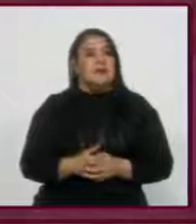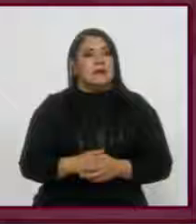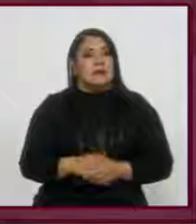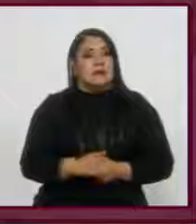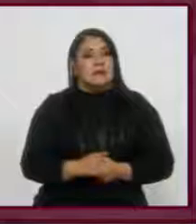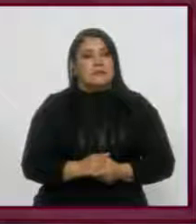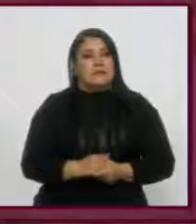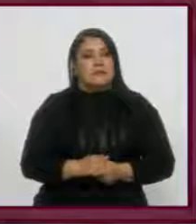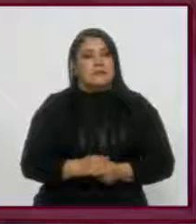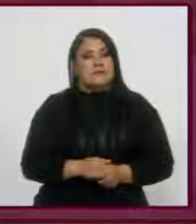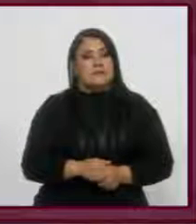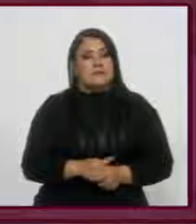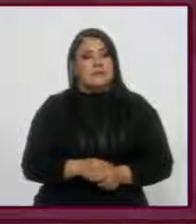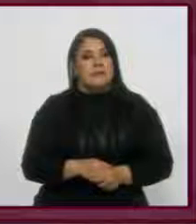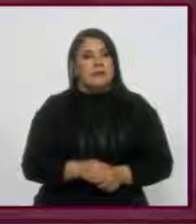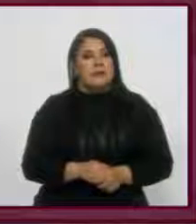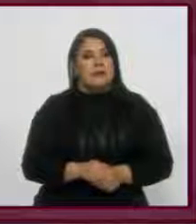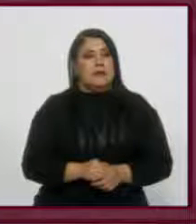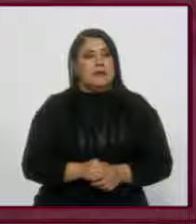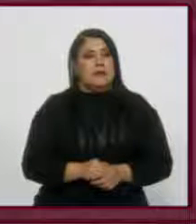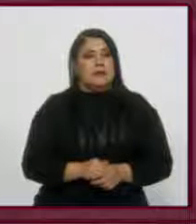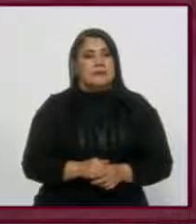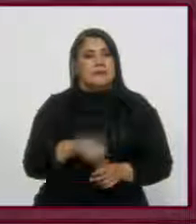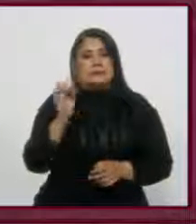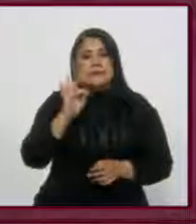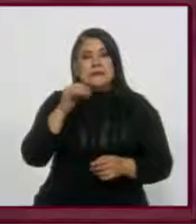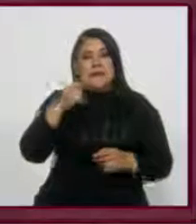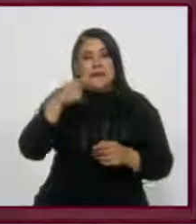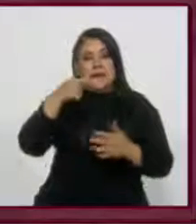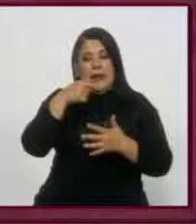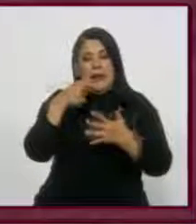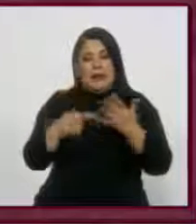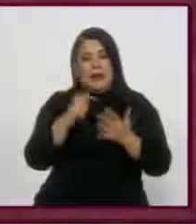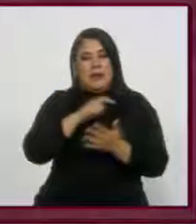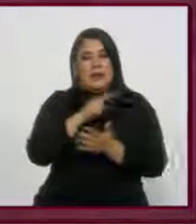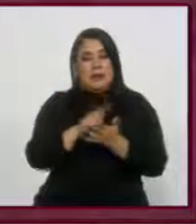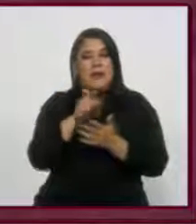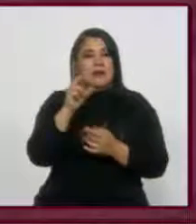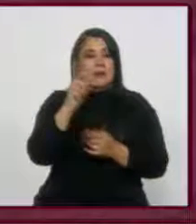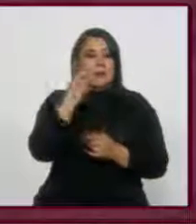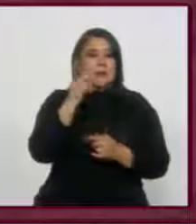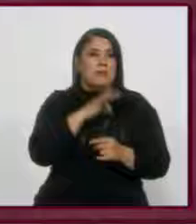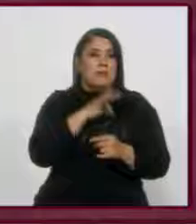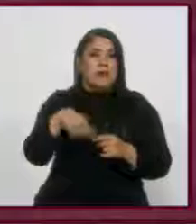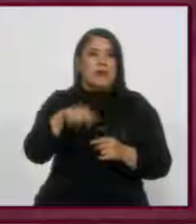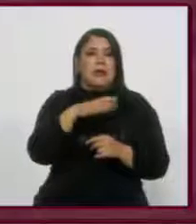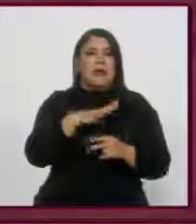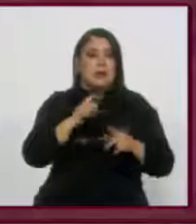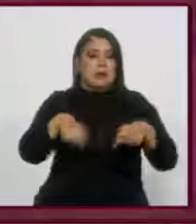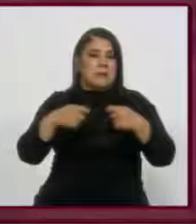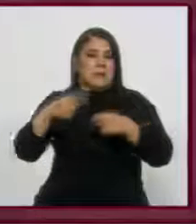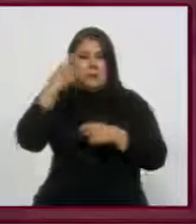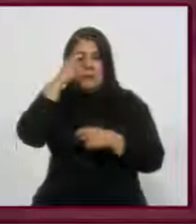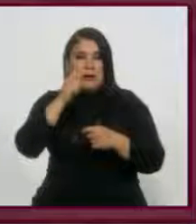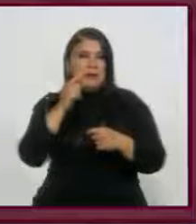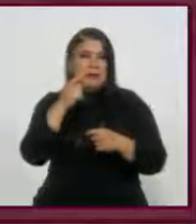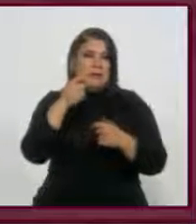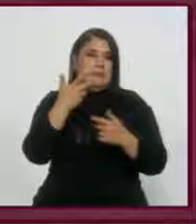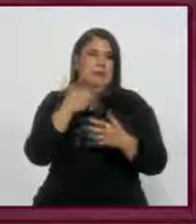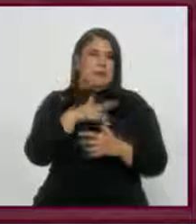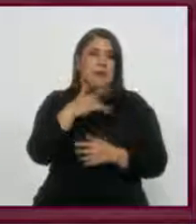si esto fuera un tema más de principio y no tanto de ley, habría más trabajadoras domésticas hoy con estos derechos laborales, ¿no? Porque